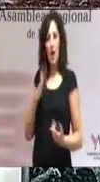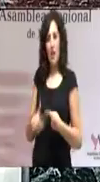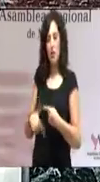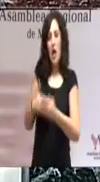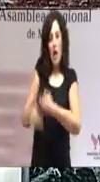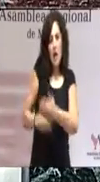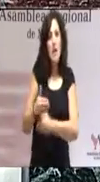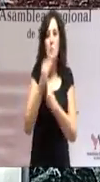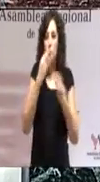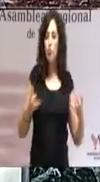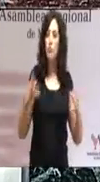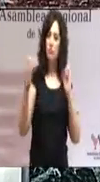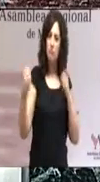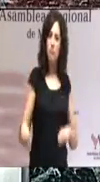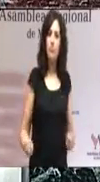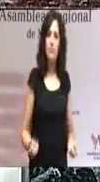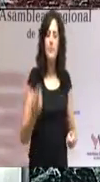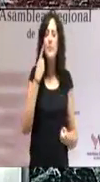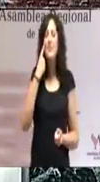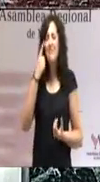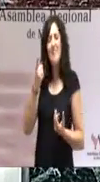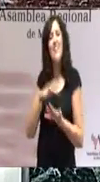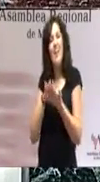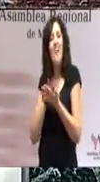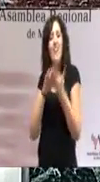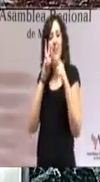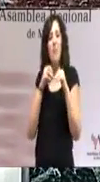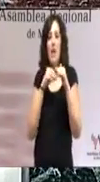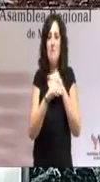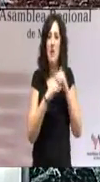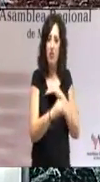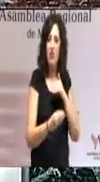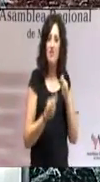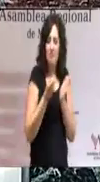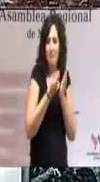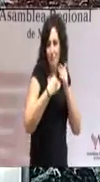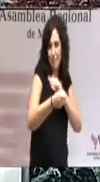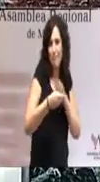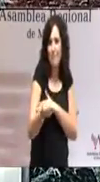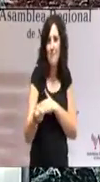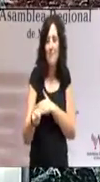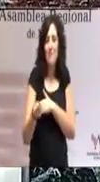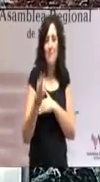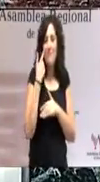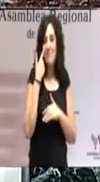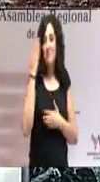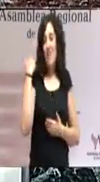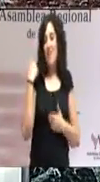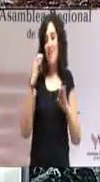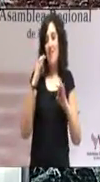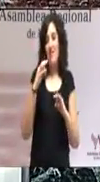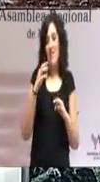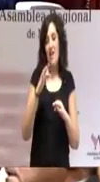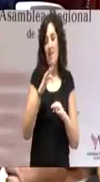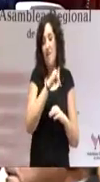Mire, habla de inversiones. Ayer se publicó, como anuncié, la ZAL de los Camachos. Está en marcha